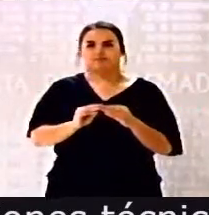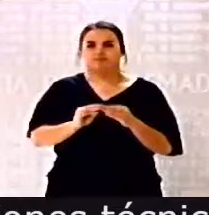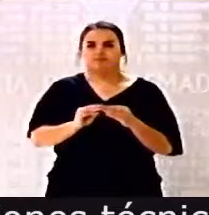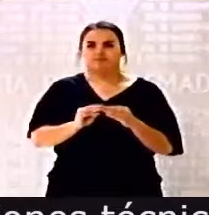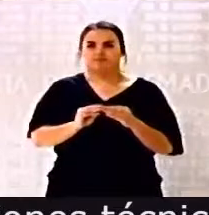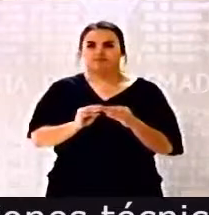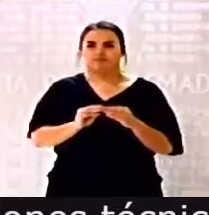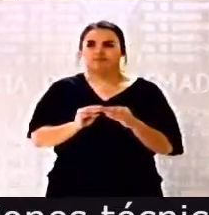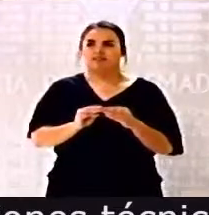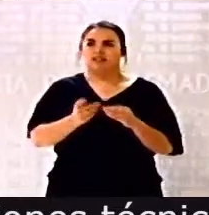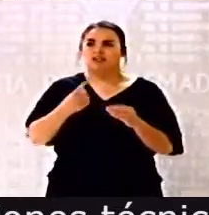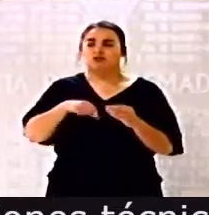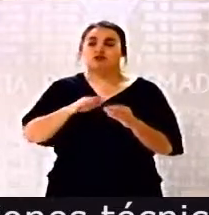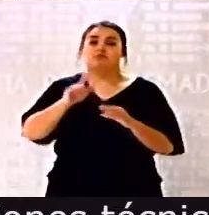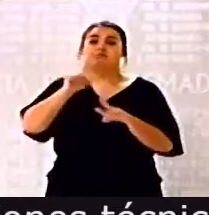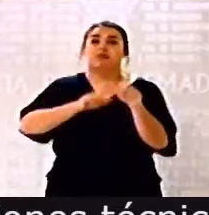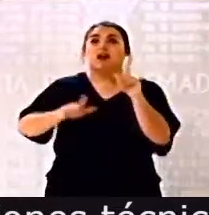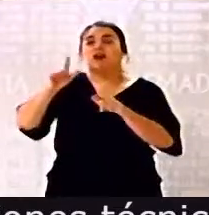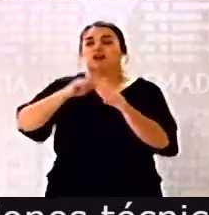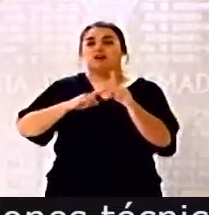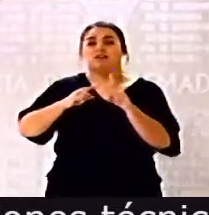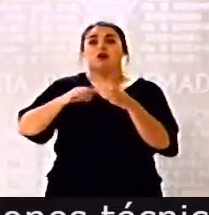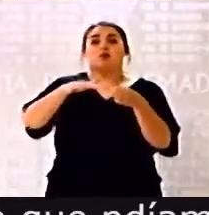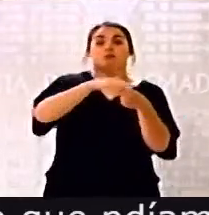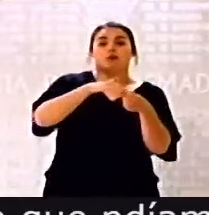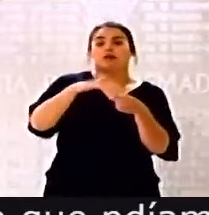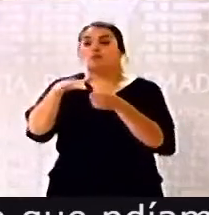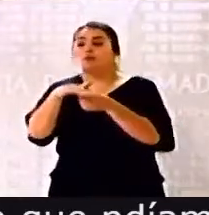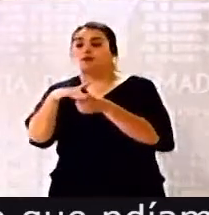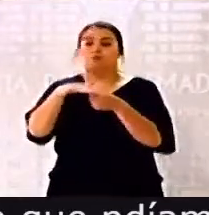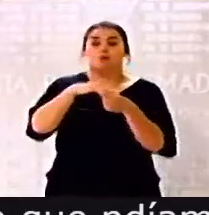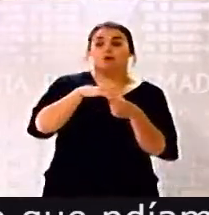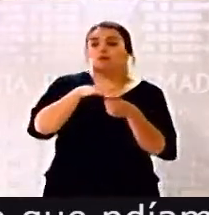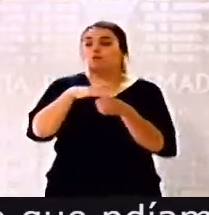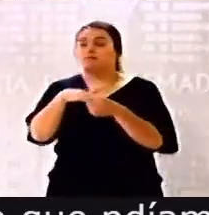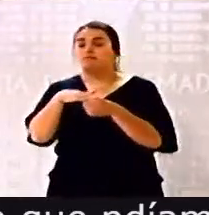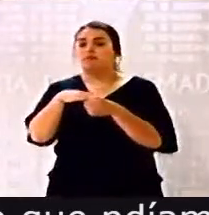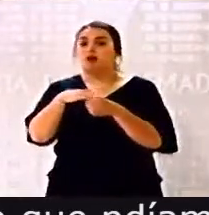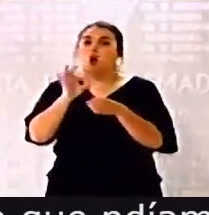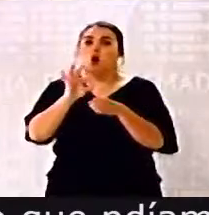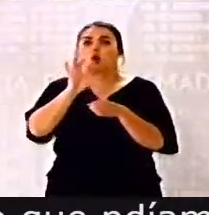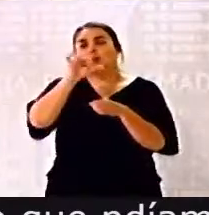que podíamos viajar entre las distintas provincias, incluso que podíamos